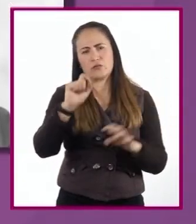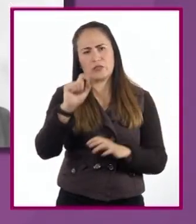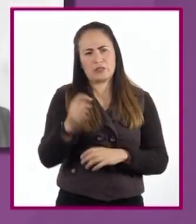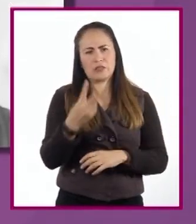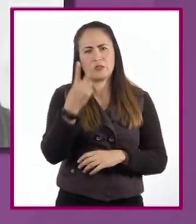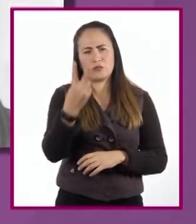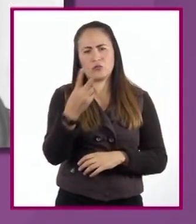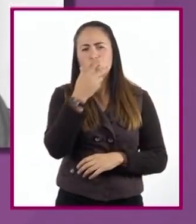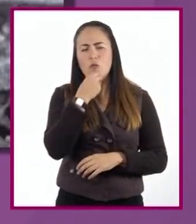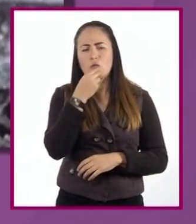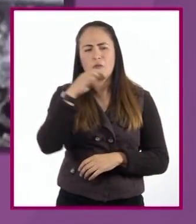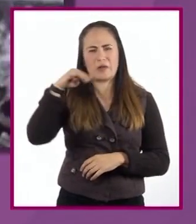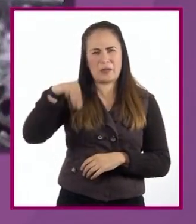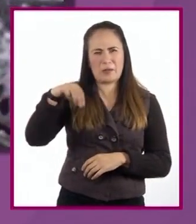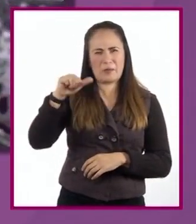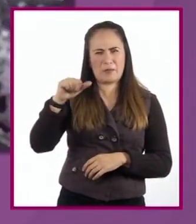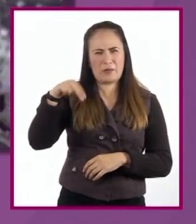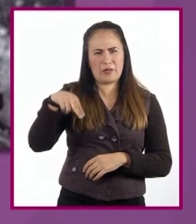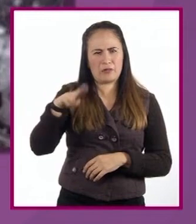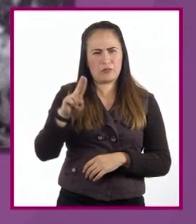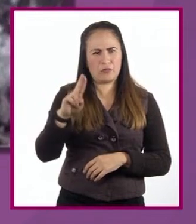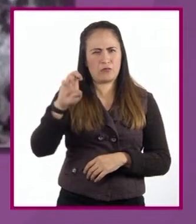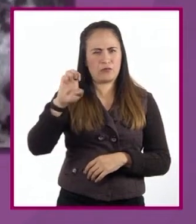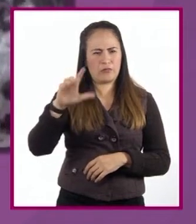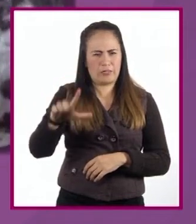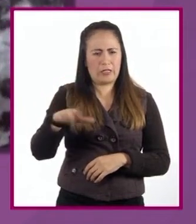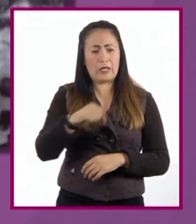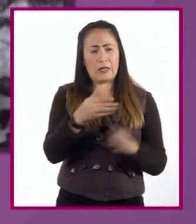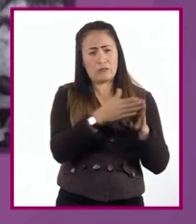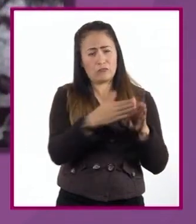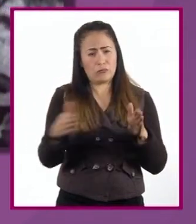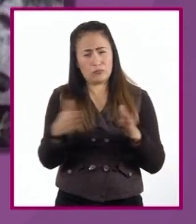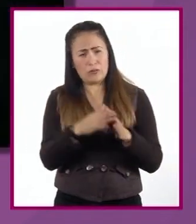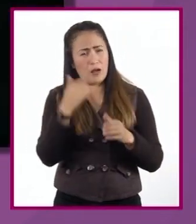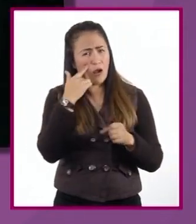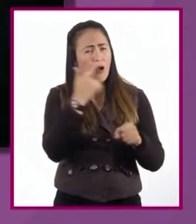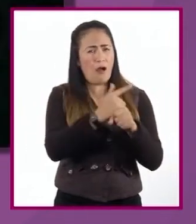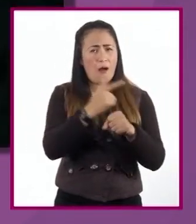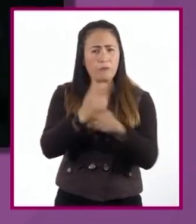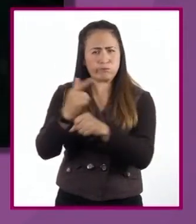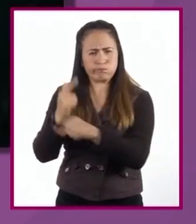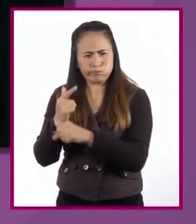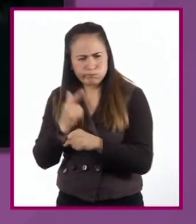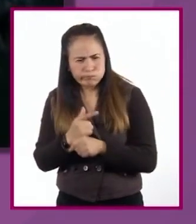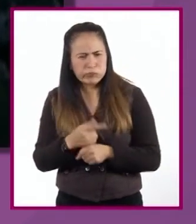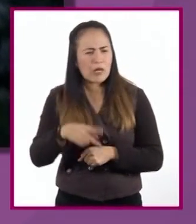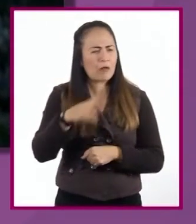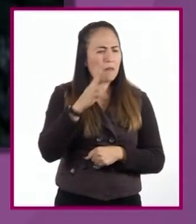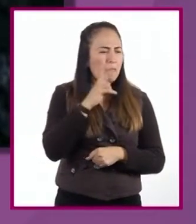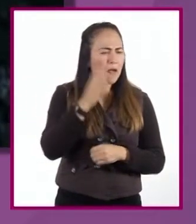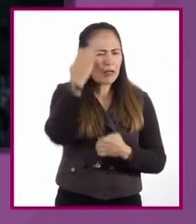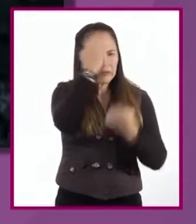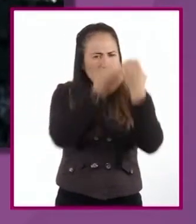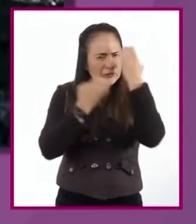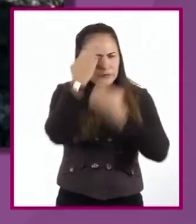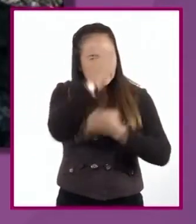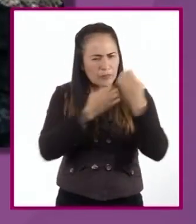Durante los siguientes 3 años, Byron Cummings realizó importantes descubrimientos tras explorar y restaurar el